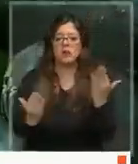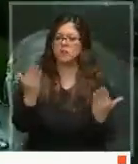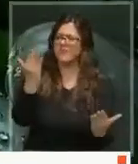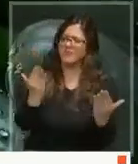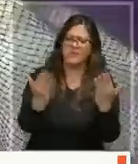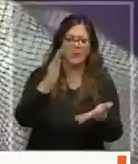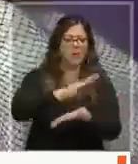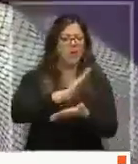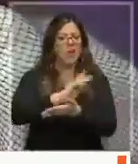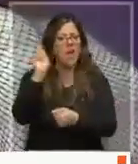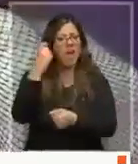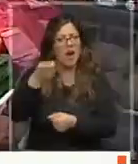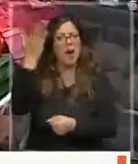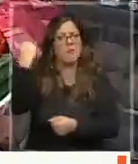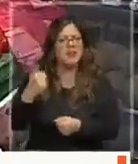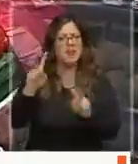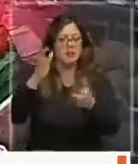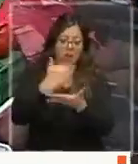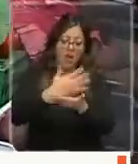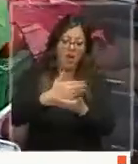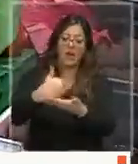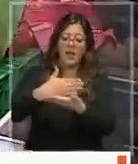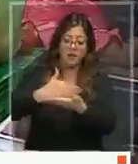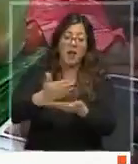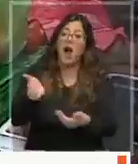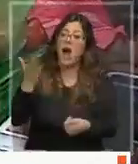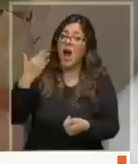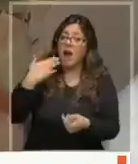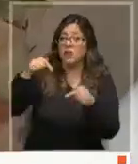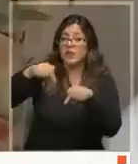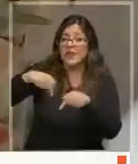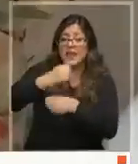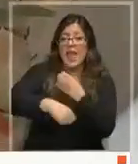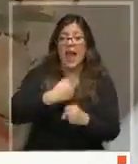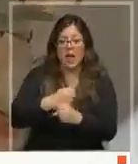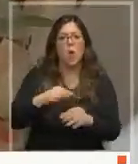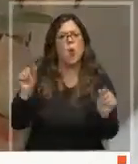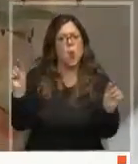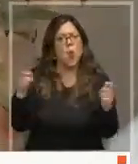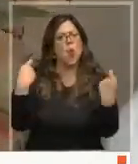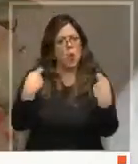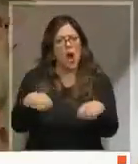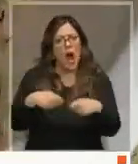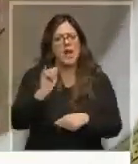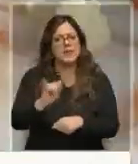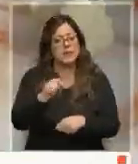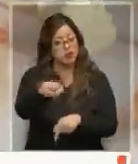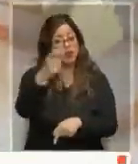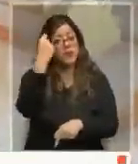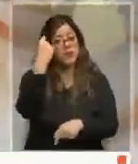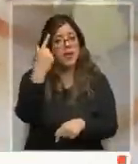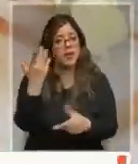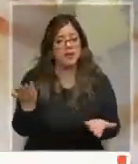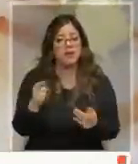con las fiestas pasadas, la preparación del pebre para este año está más cara. Así que ya lo sabe,